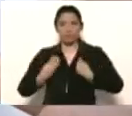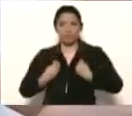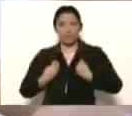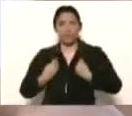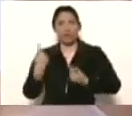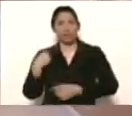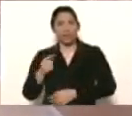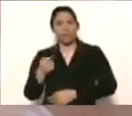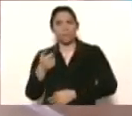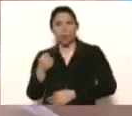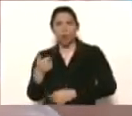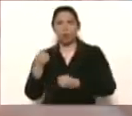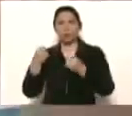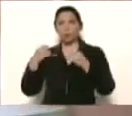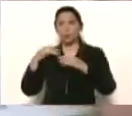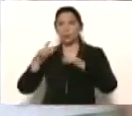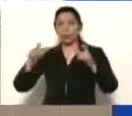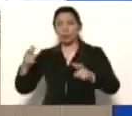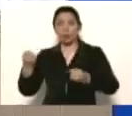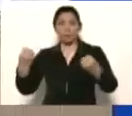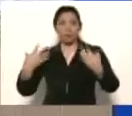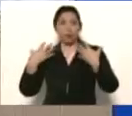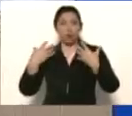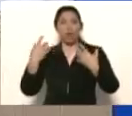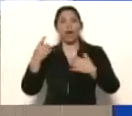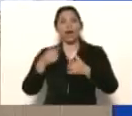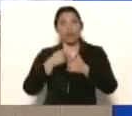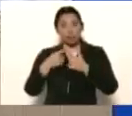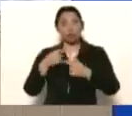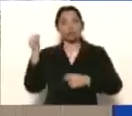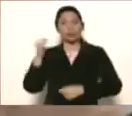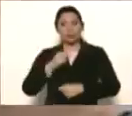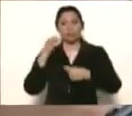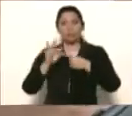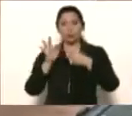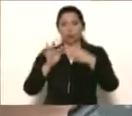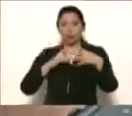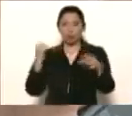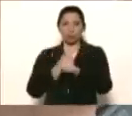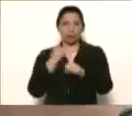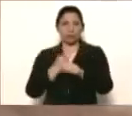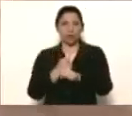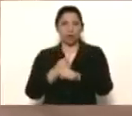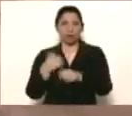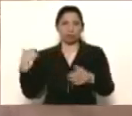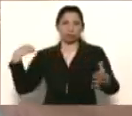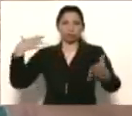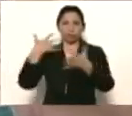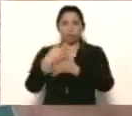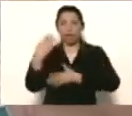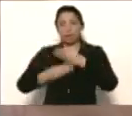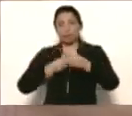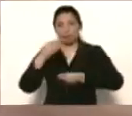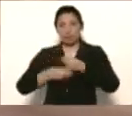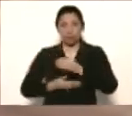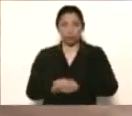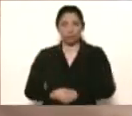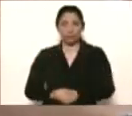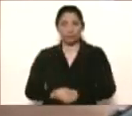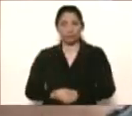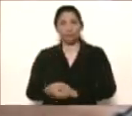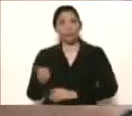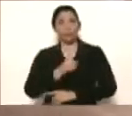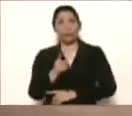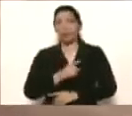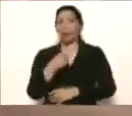poco número de casos quiere decir entonces que si está funcionando el trabajo que se viene realizando no es que hemos